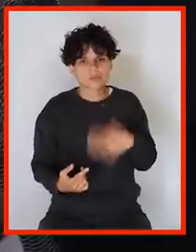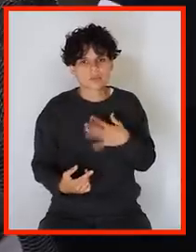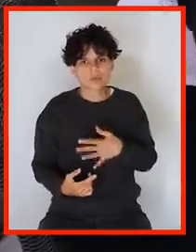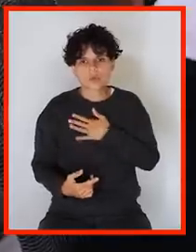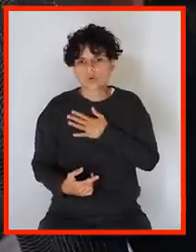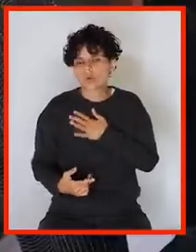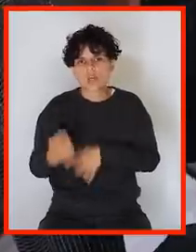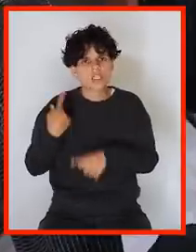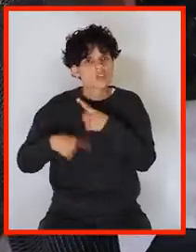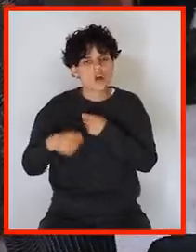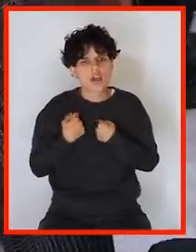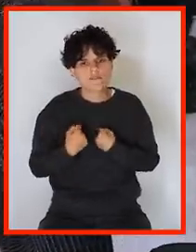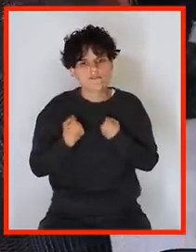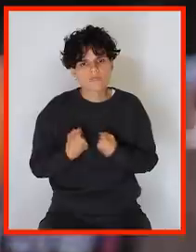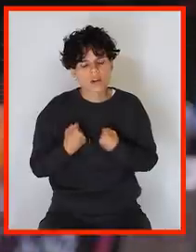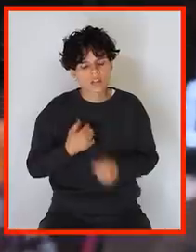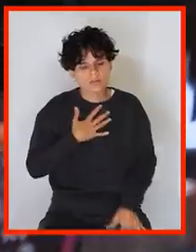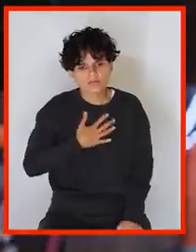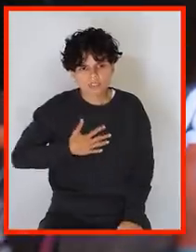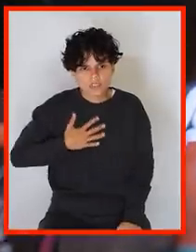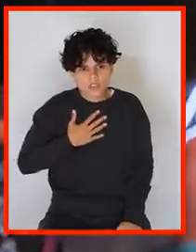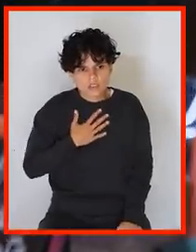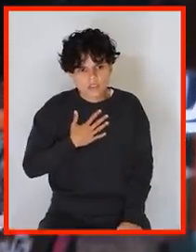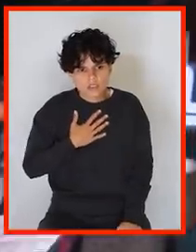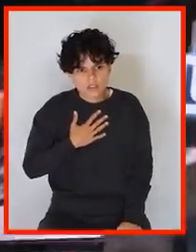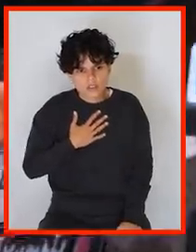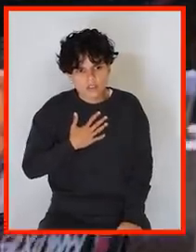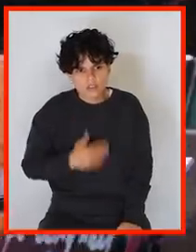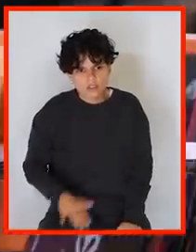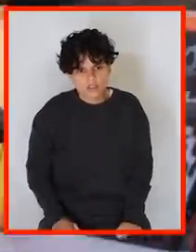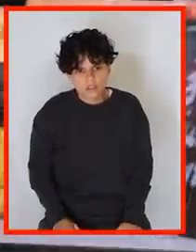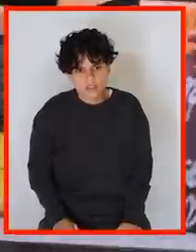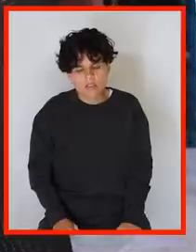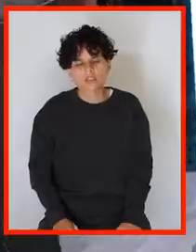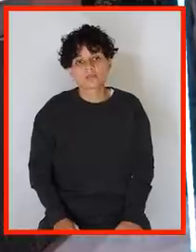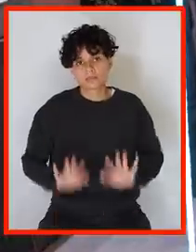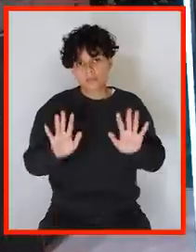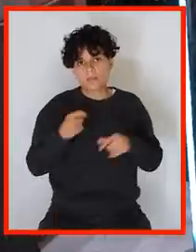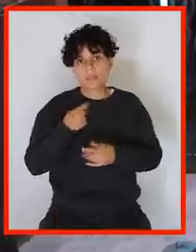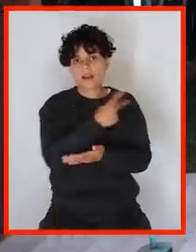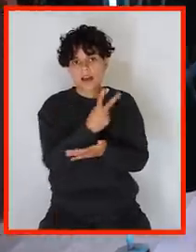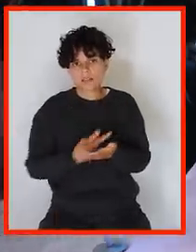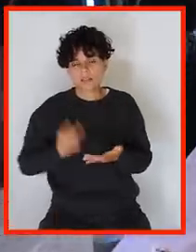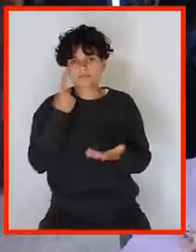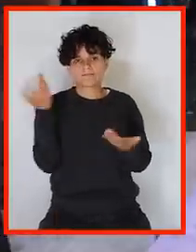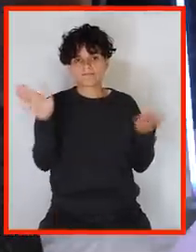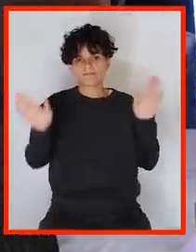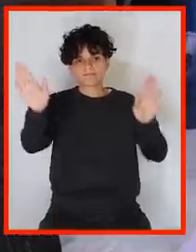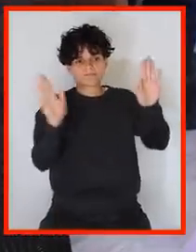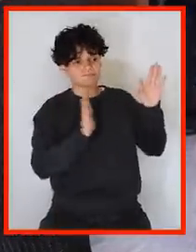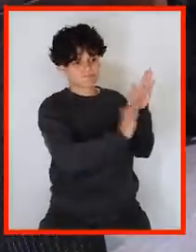Es la tremenda historia, hermano. Es la tremenda Brígido, historia. Bro. Oye, mira, aquí tenemos una galería de arte y queremos que tú nos